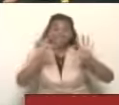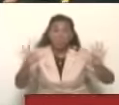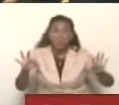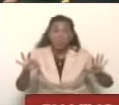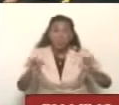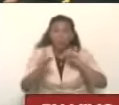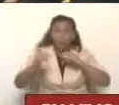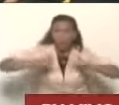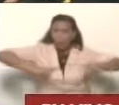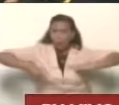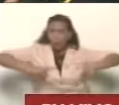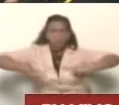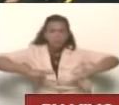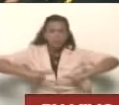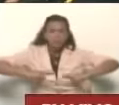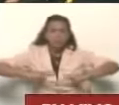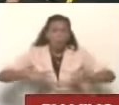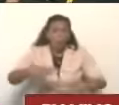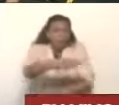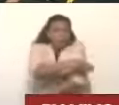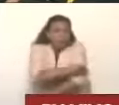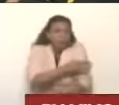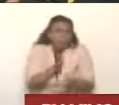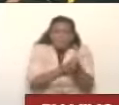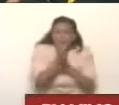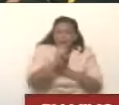en coordinación con la conspiración.